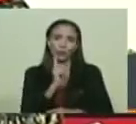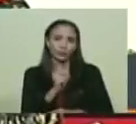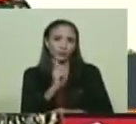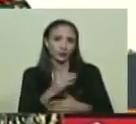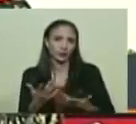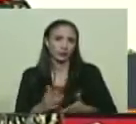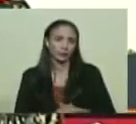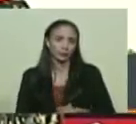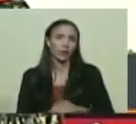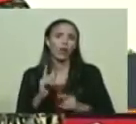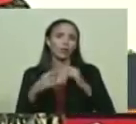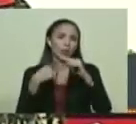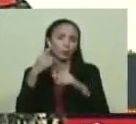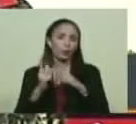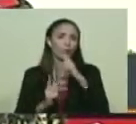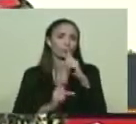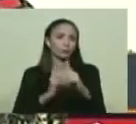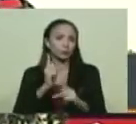Entonces, después de un proceso,